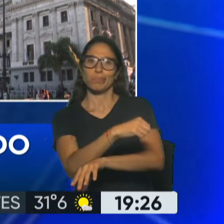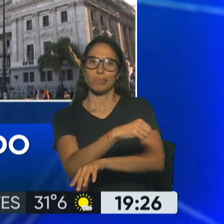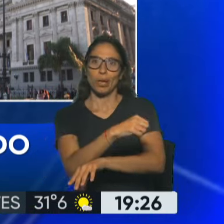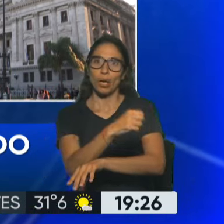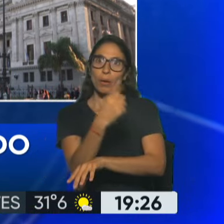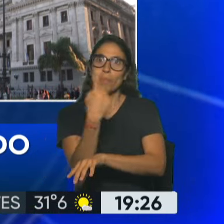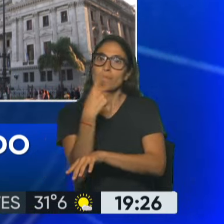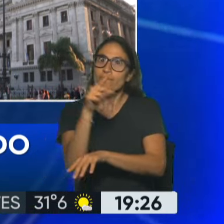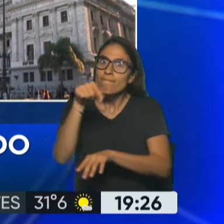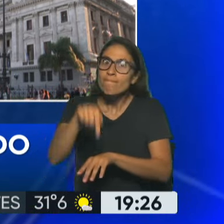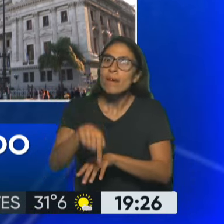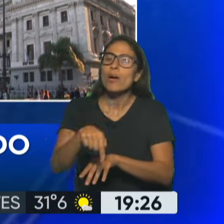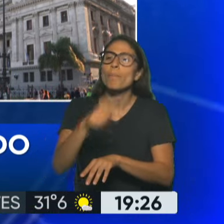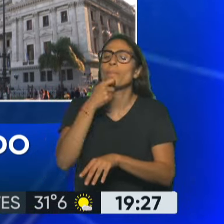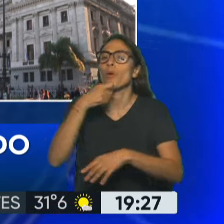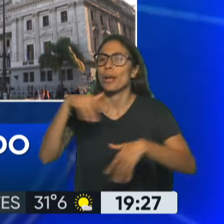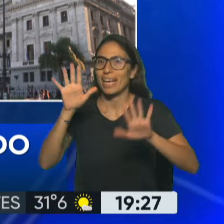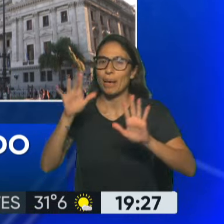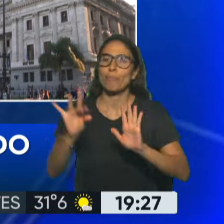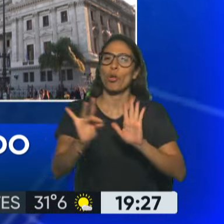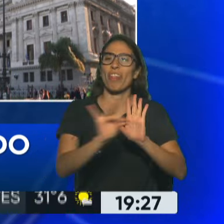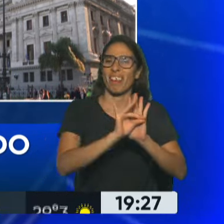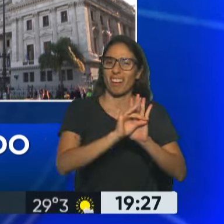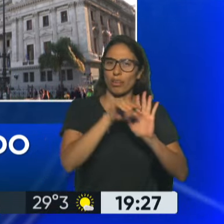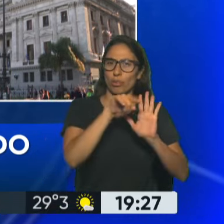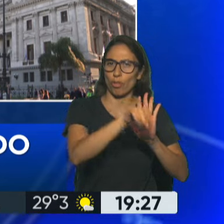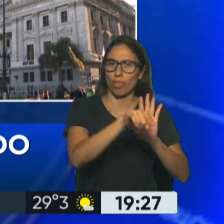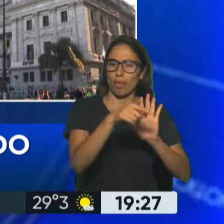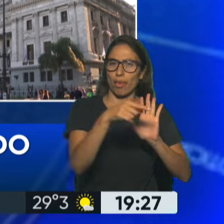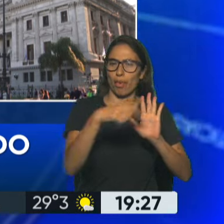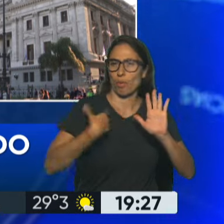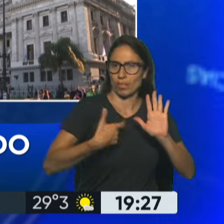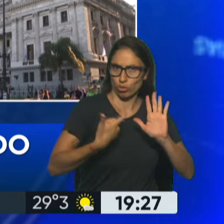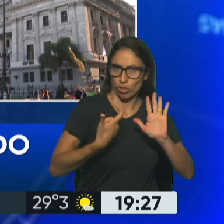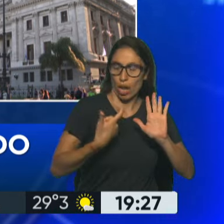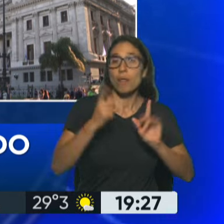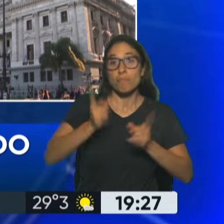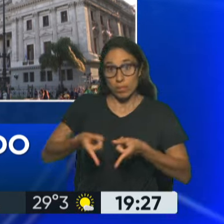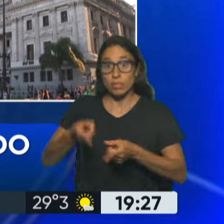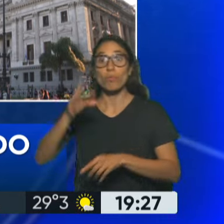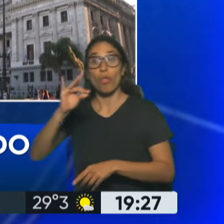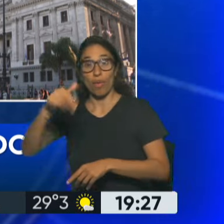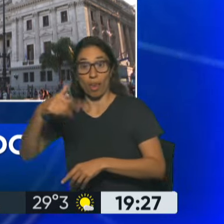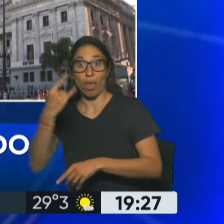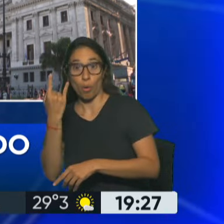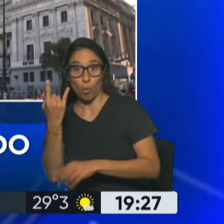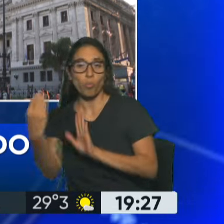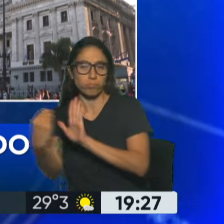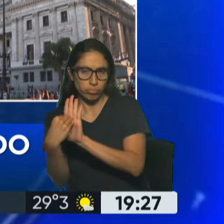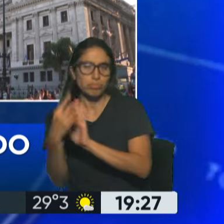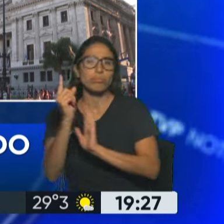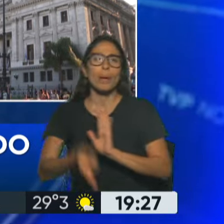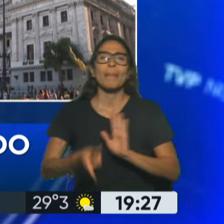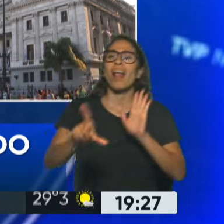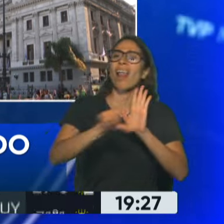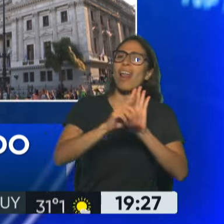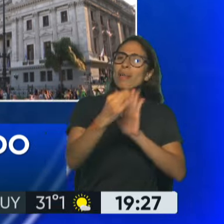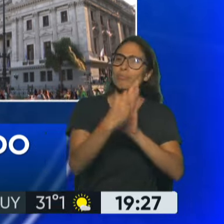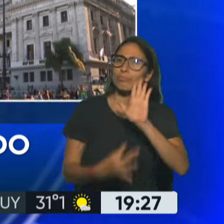un decreto de desregulación de obras sociales que estaba en el dnu y también estaba en la ley Ómnibus o sea él puede avanzar con decretos Pero hay algunas